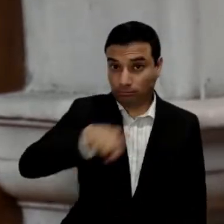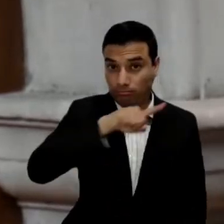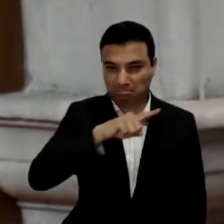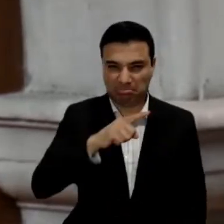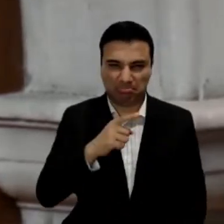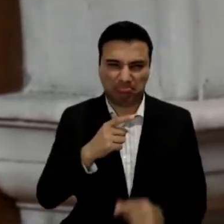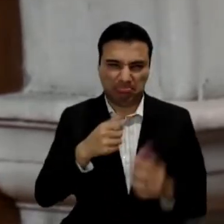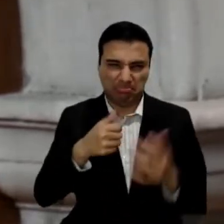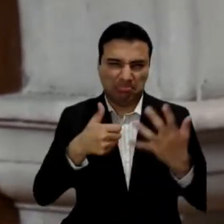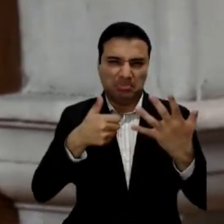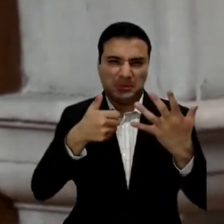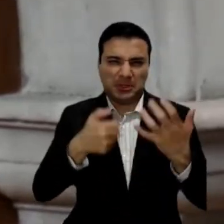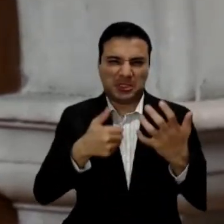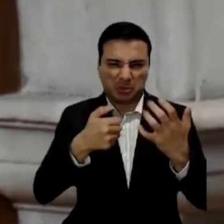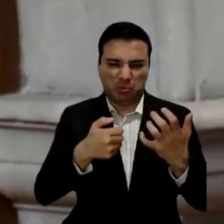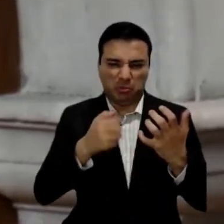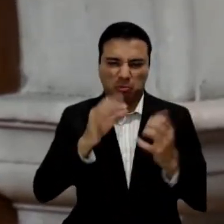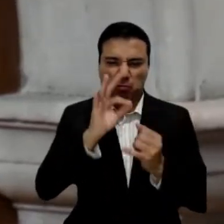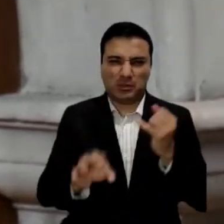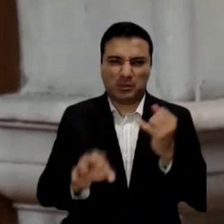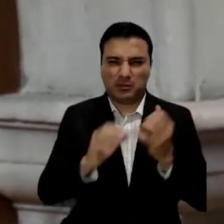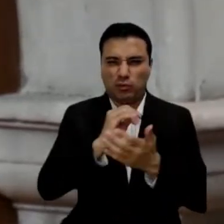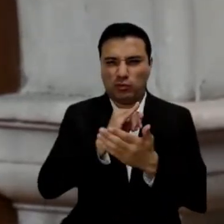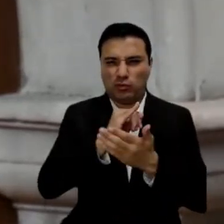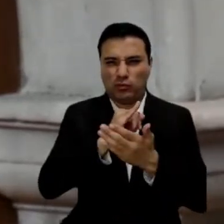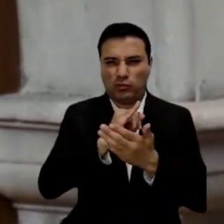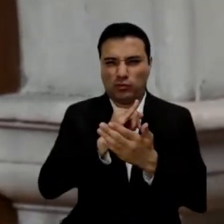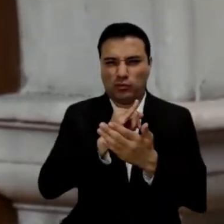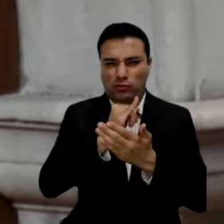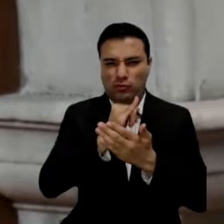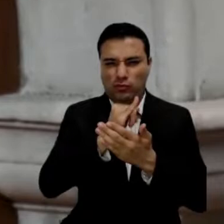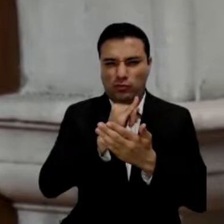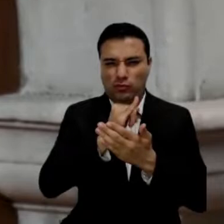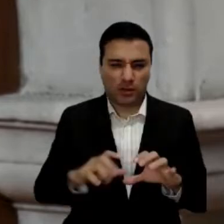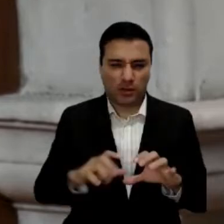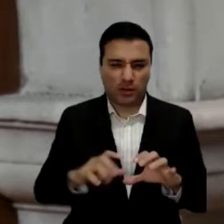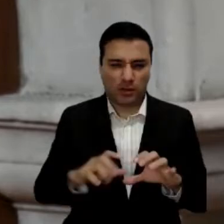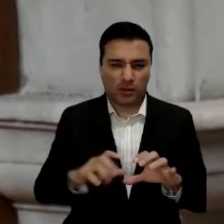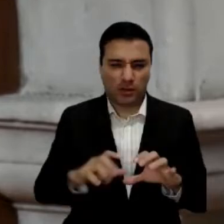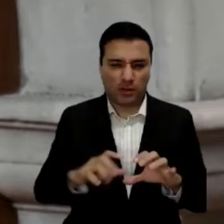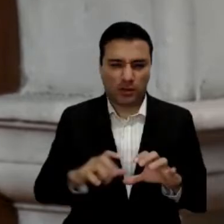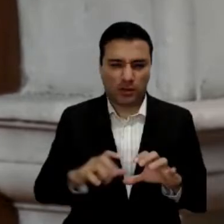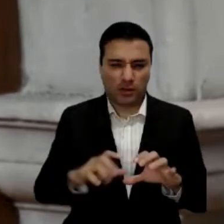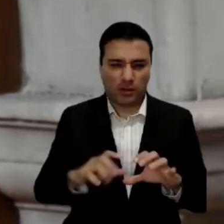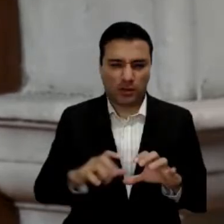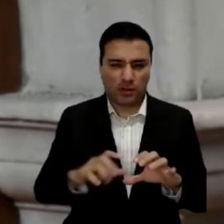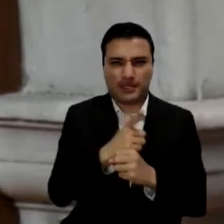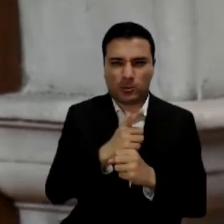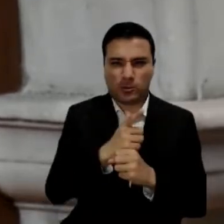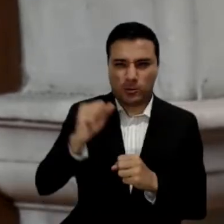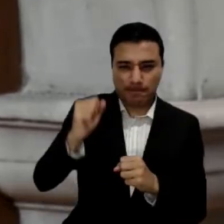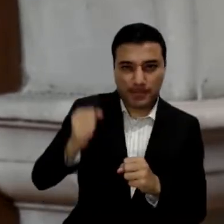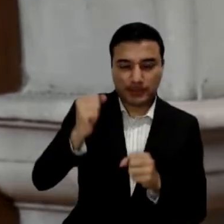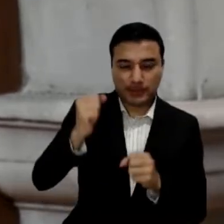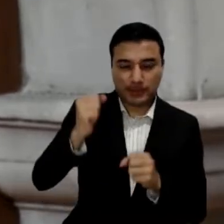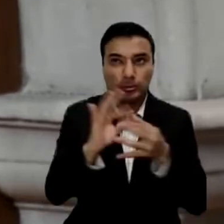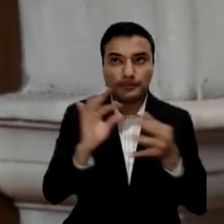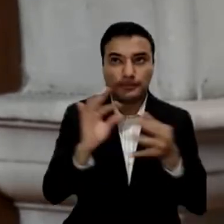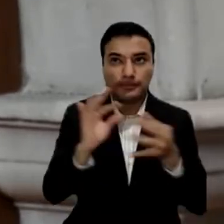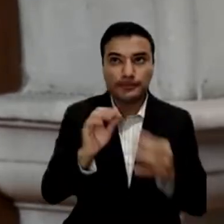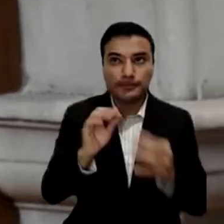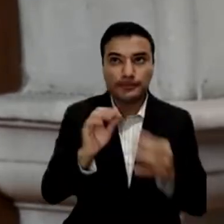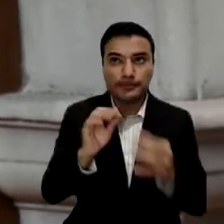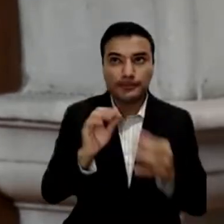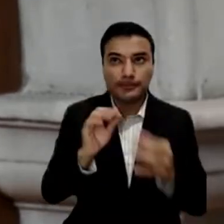del sexto y último informe de gobierno del licenciado Alfredo del Mazo Maza es una manifestación clara de los